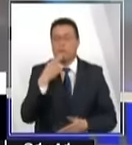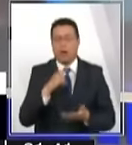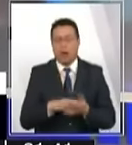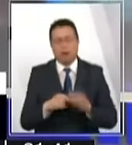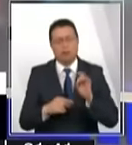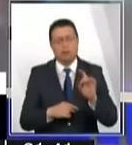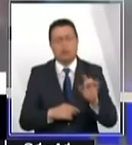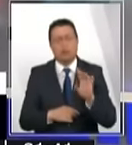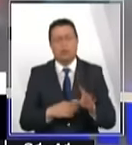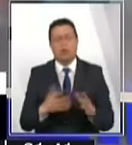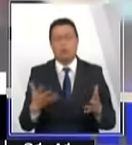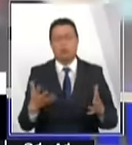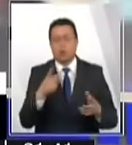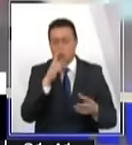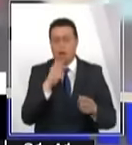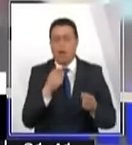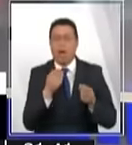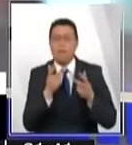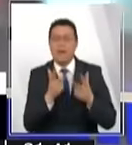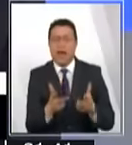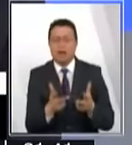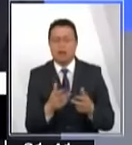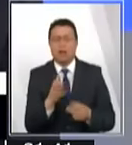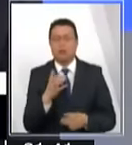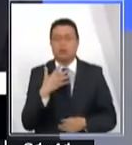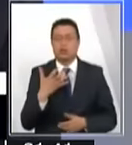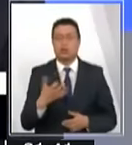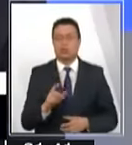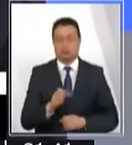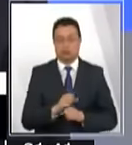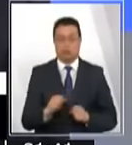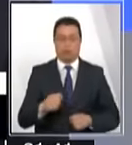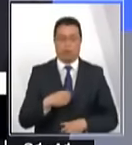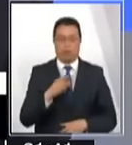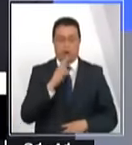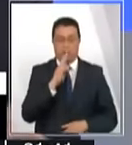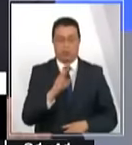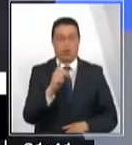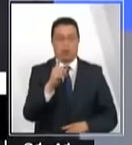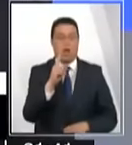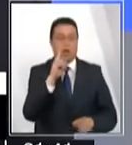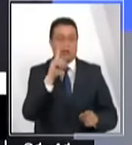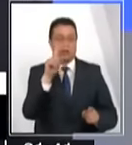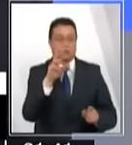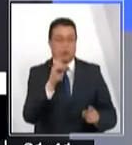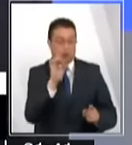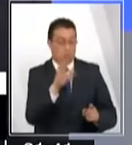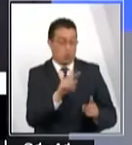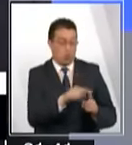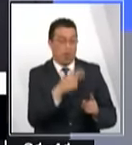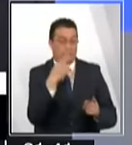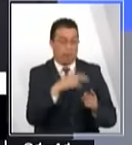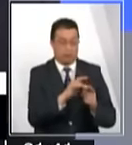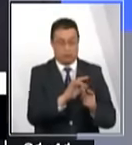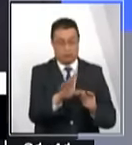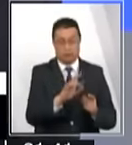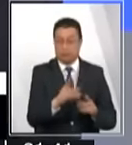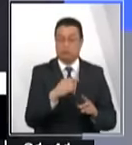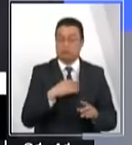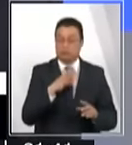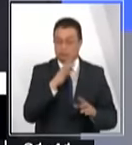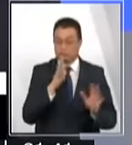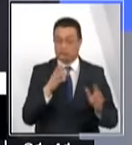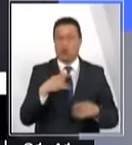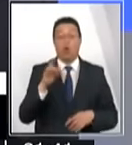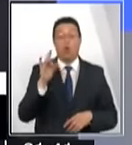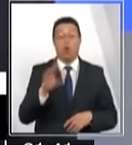que suena más bien como una amenaza o un amedrentamiento Sí yo no puedo responder por un isapre en particular que es la que ha enviado estas cartas Ahora lo único que ha hecho